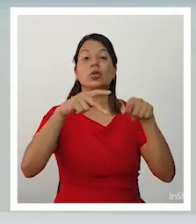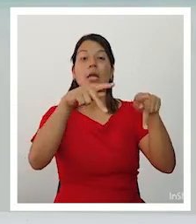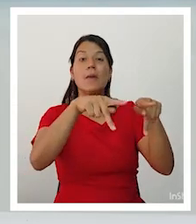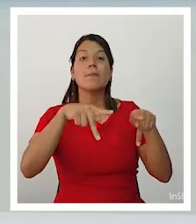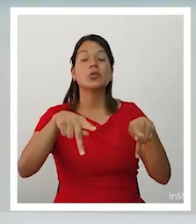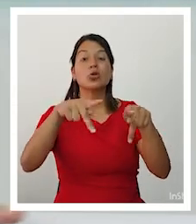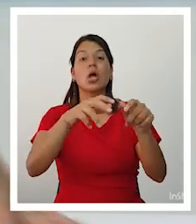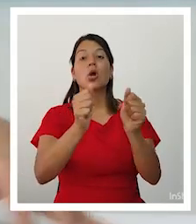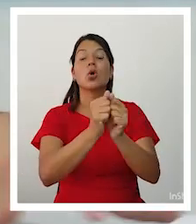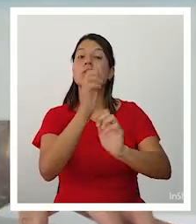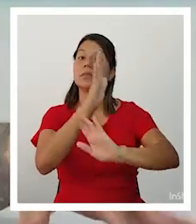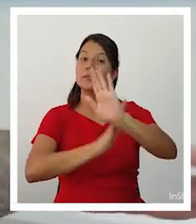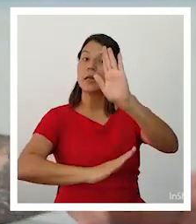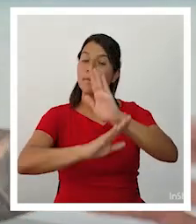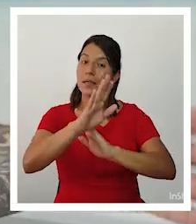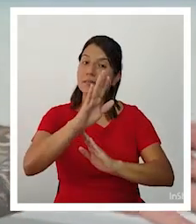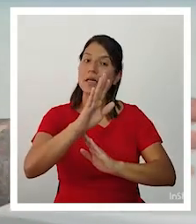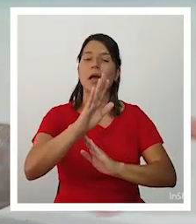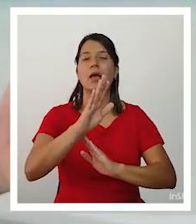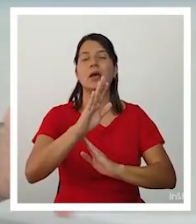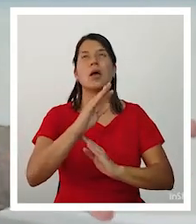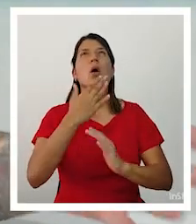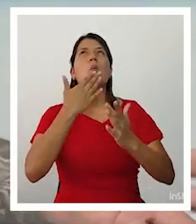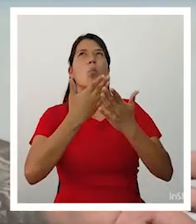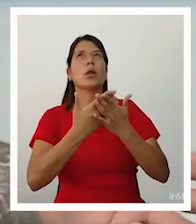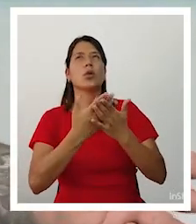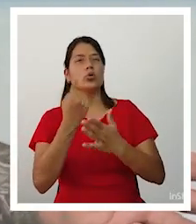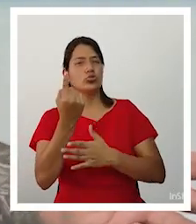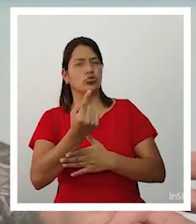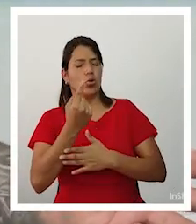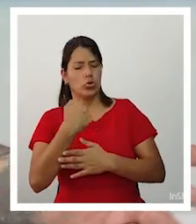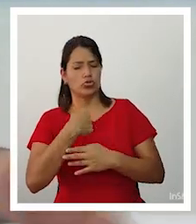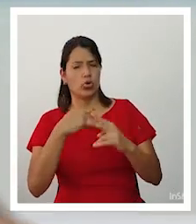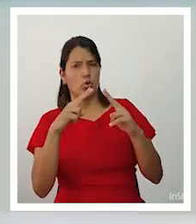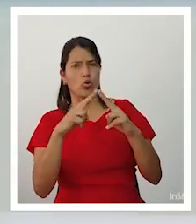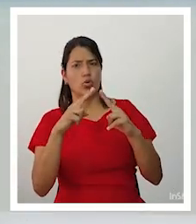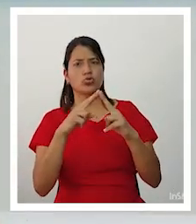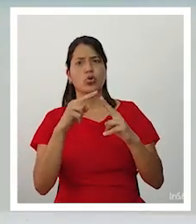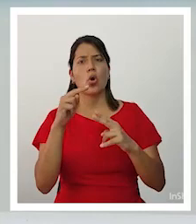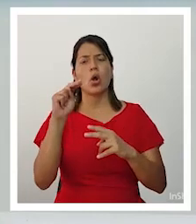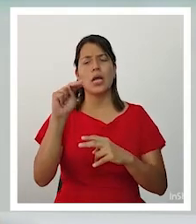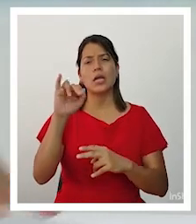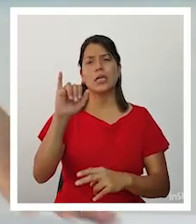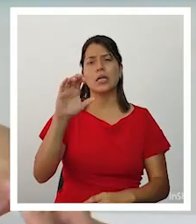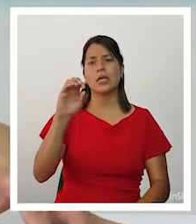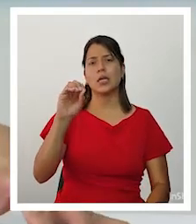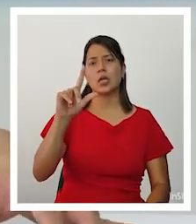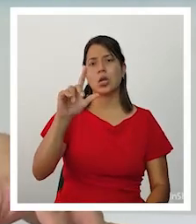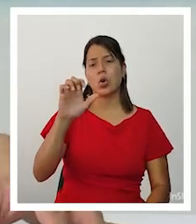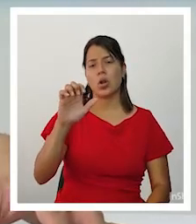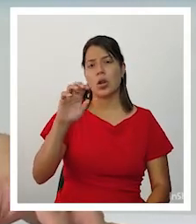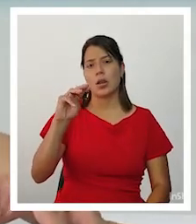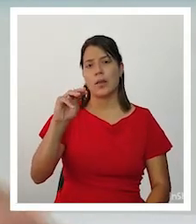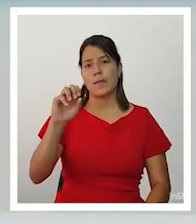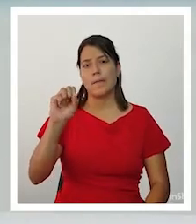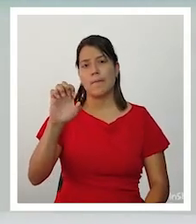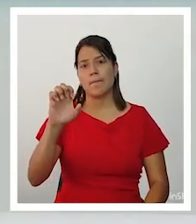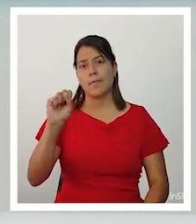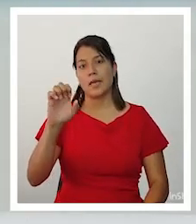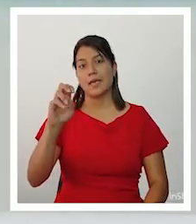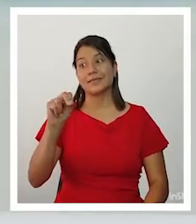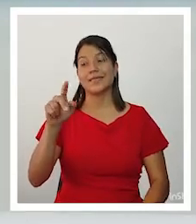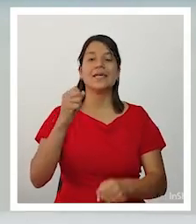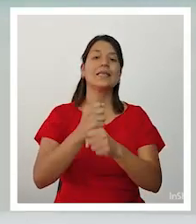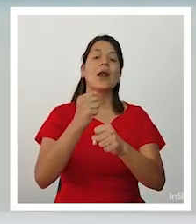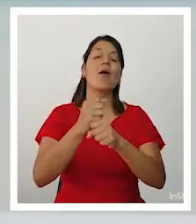situación de discapacidad. Solo, bueno, en este caso que conozco es a Nicole Mesén, ¿verdad? Que se encuentra en la municipalidad de